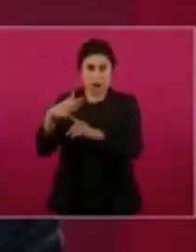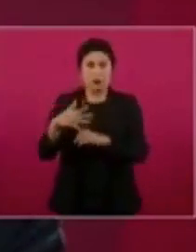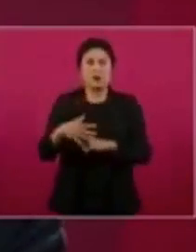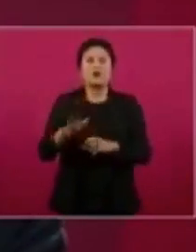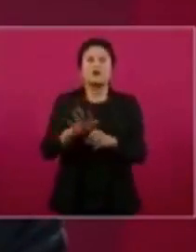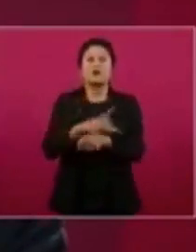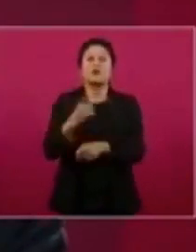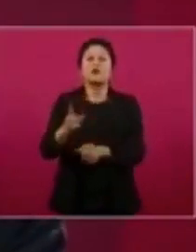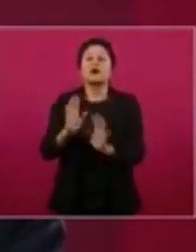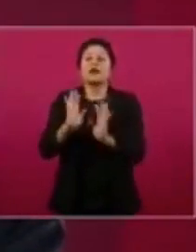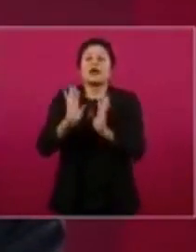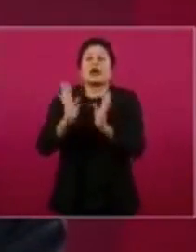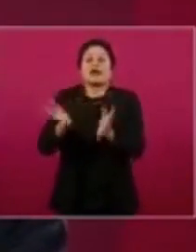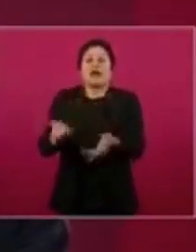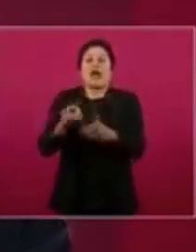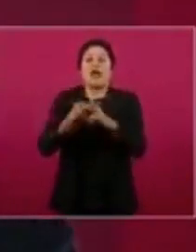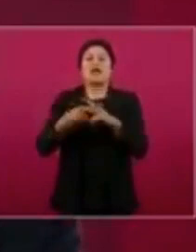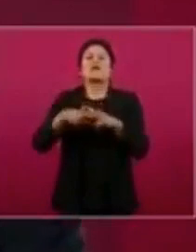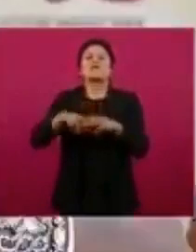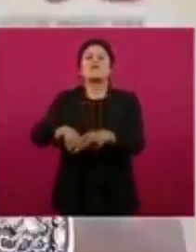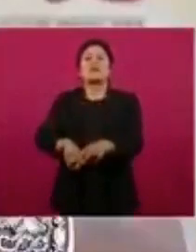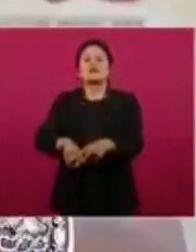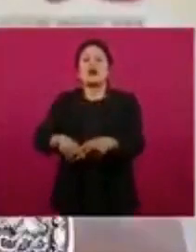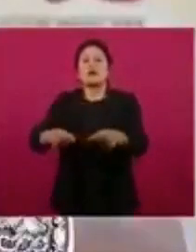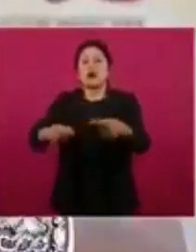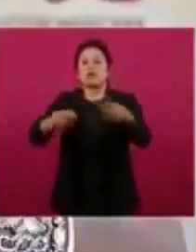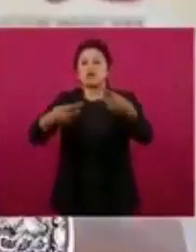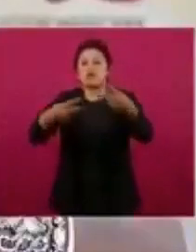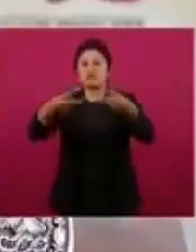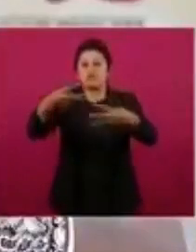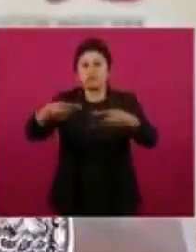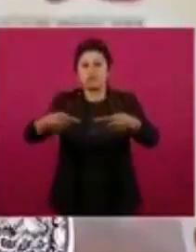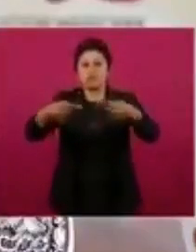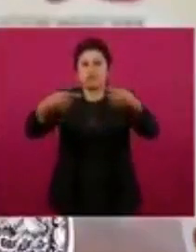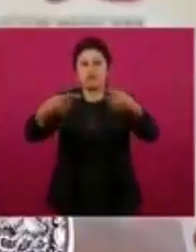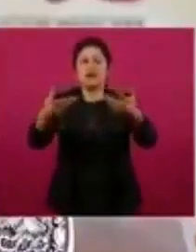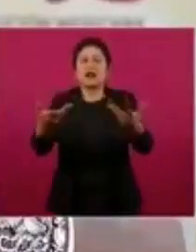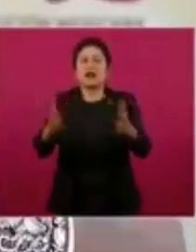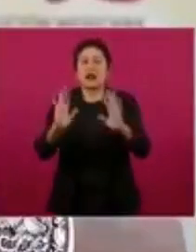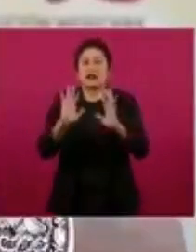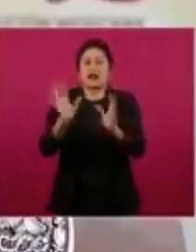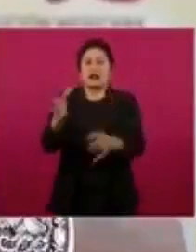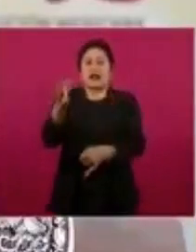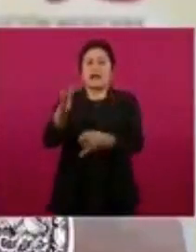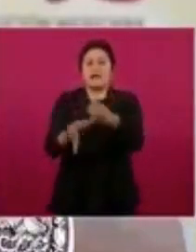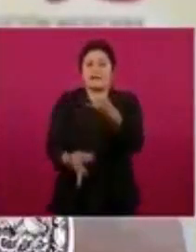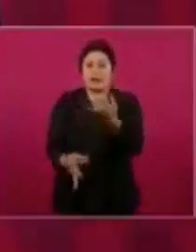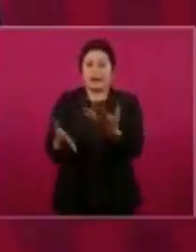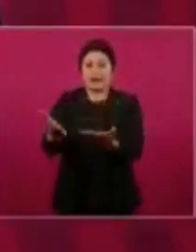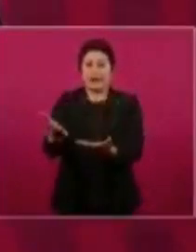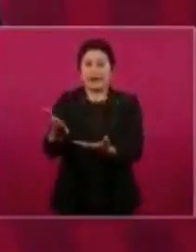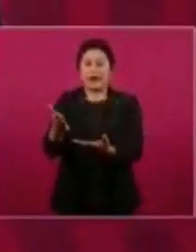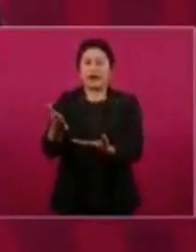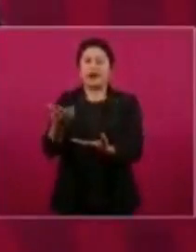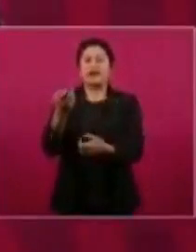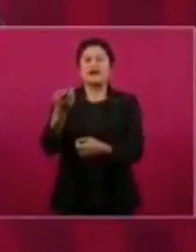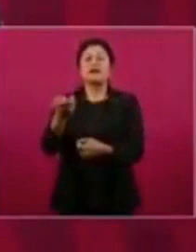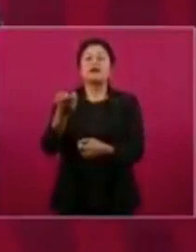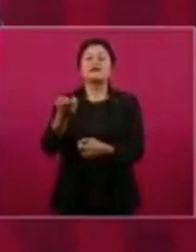playoff, están los juegos finales de la Liga Mexicana